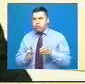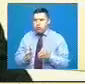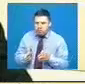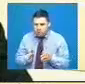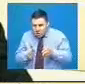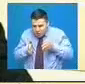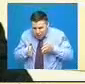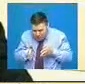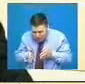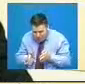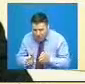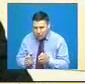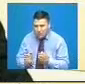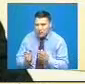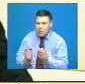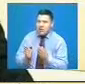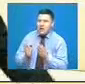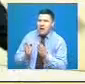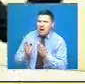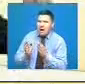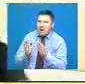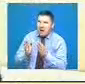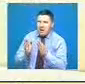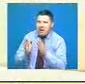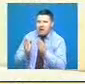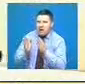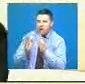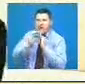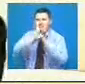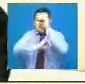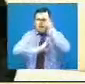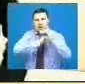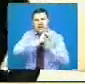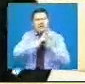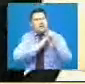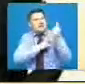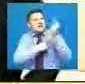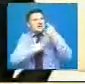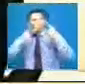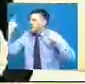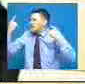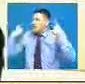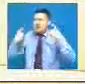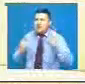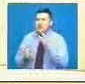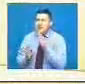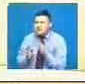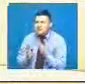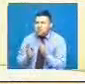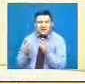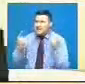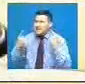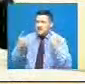la cordillera occidental. La economía internacional nos está ofreciendo dificultades, ya no tenemos